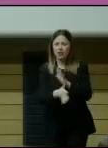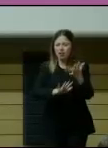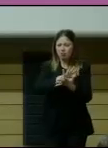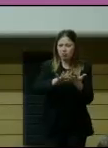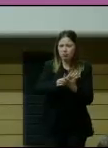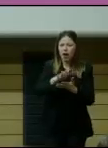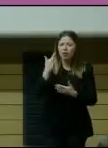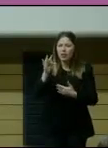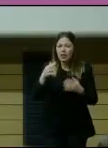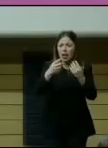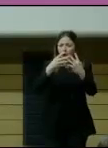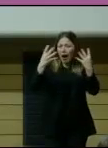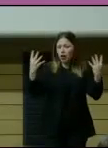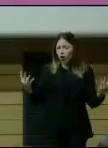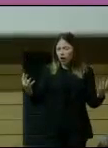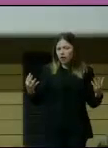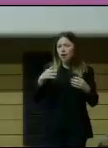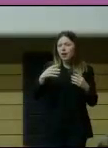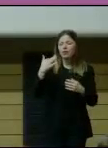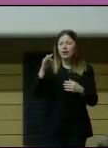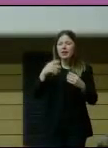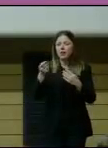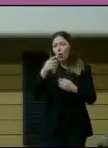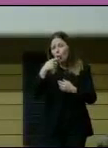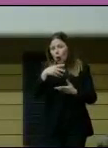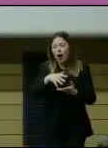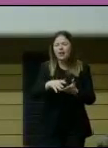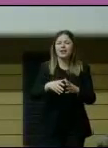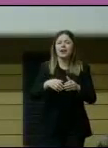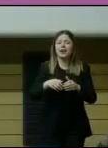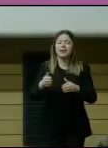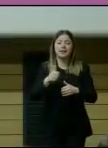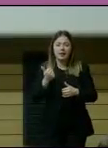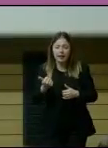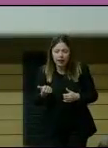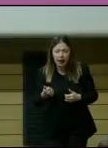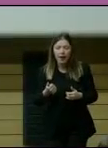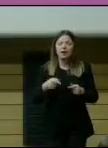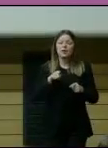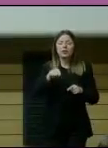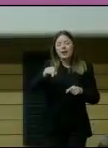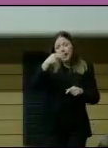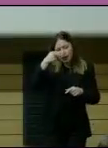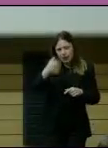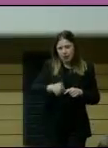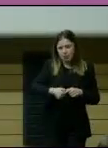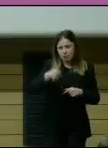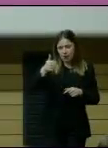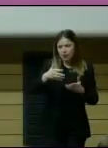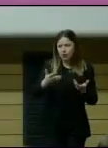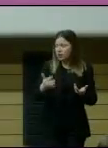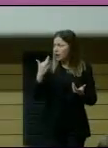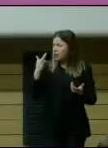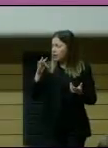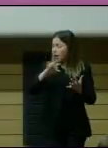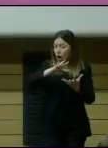¿Qué es el fentanilo arcoíris? El fentanilo, una droga sintética. Y allí, bueno, se encuentra el auge, tal. Y aquí es lo que nos interesa. La hipotética llegada al fentanilo. Esta